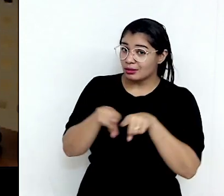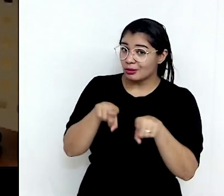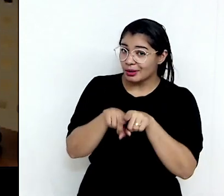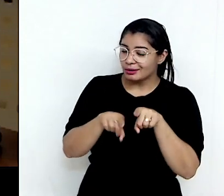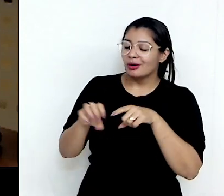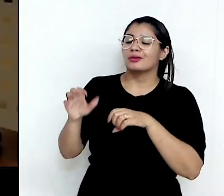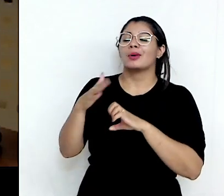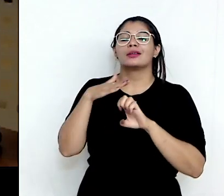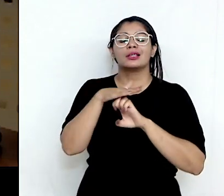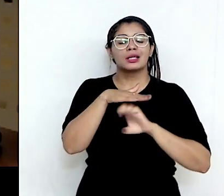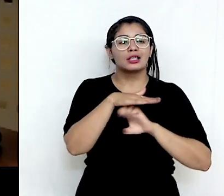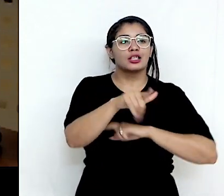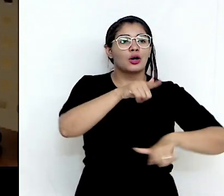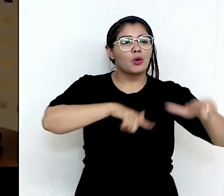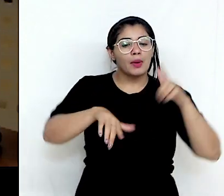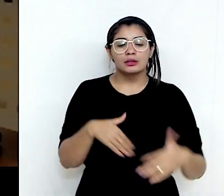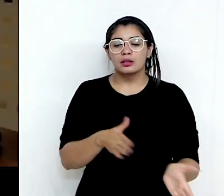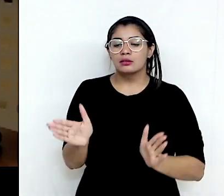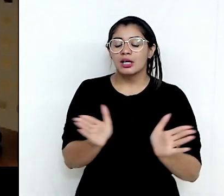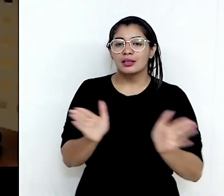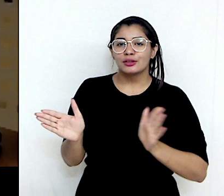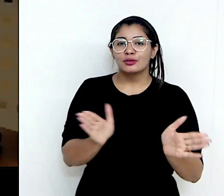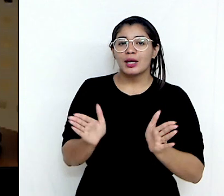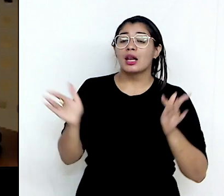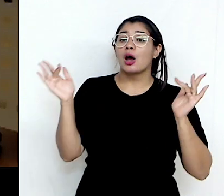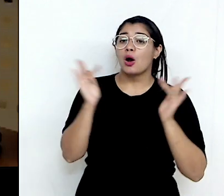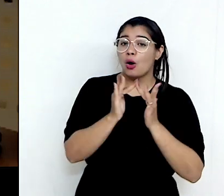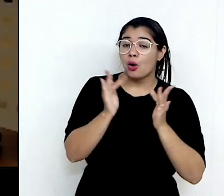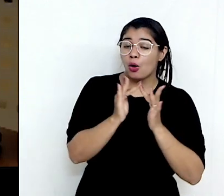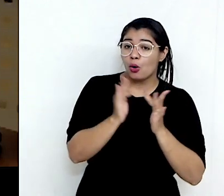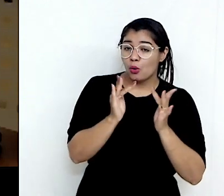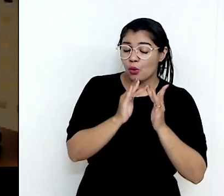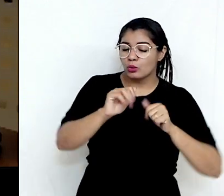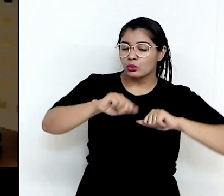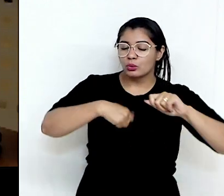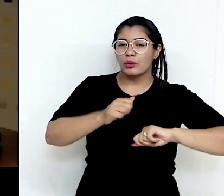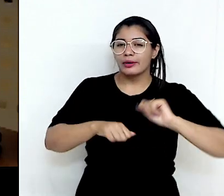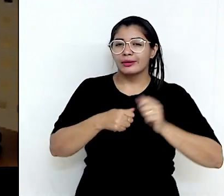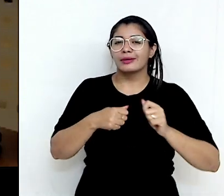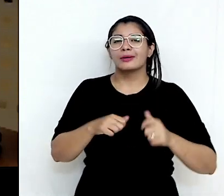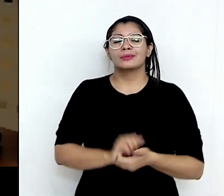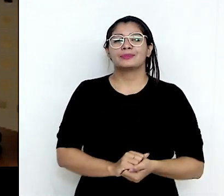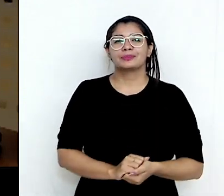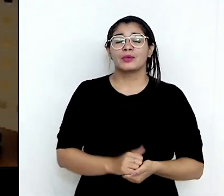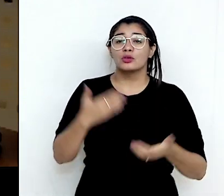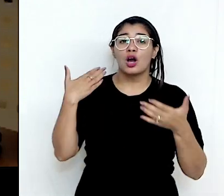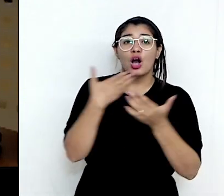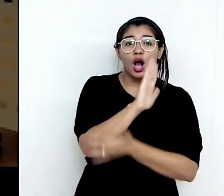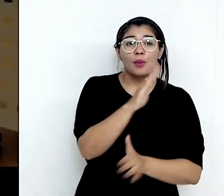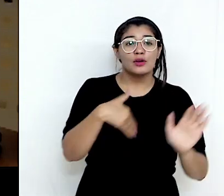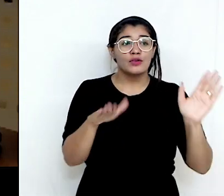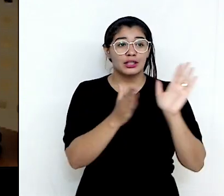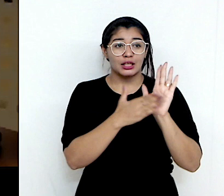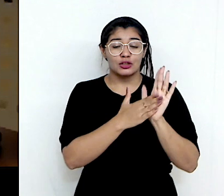comercial, después de un trabajo bilateral para materializar un acuerdo comercial, el Senado de nuestra República aprobó el proyecto de